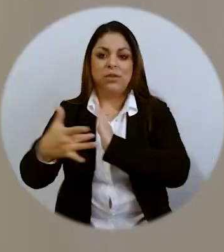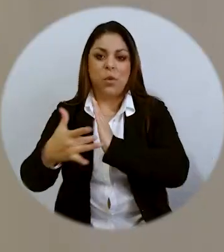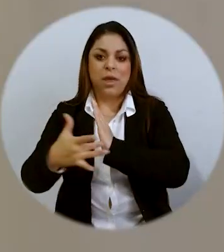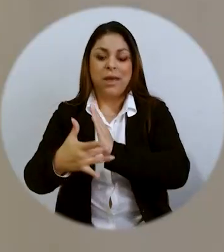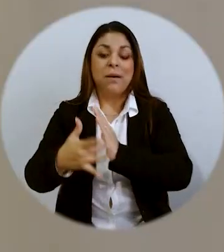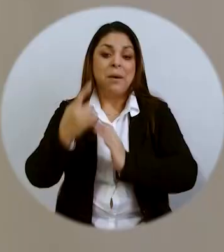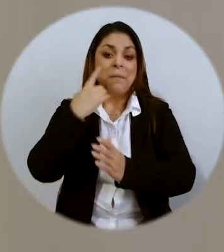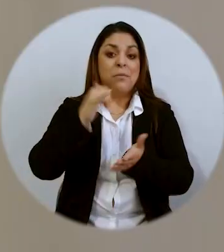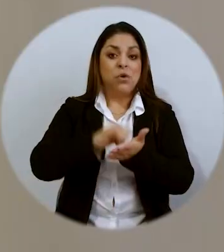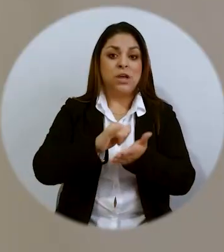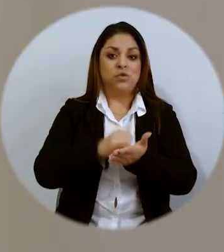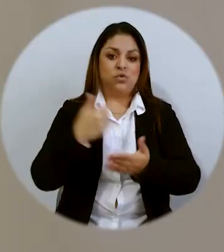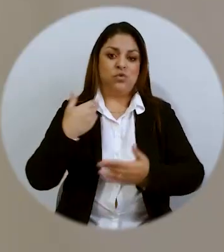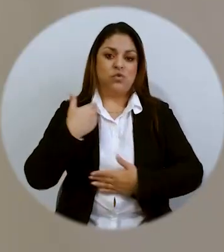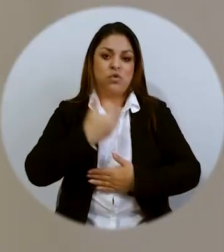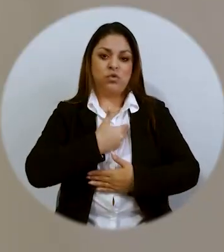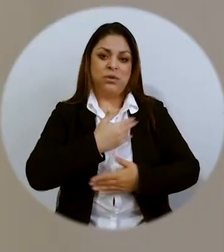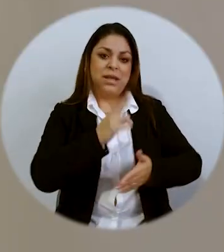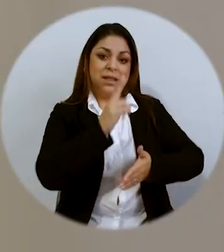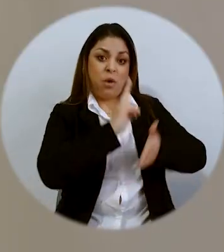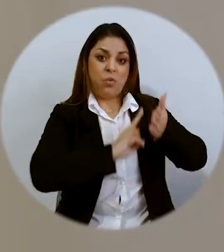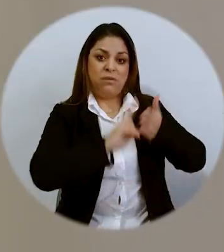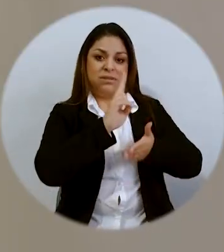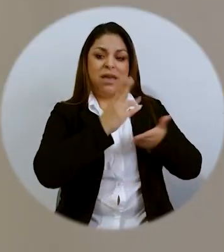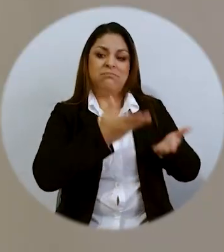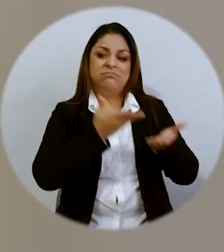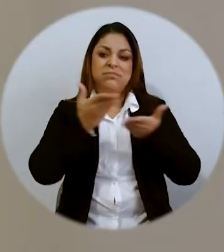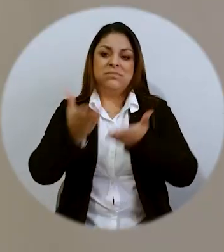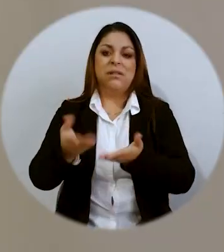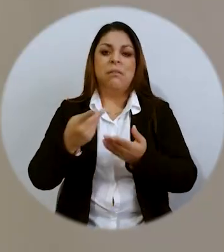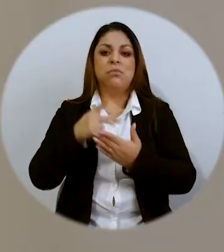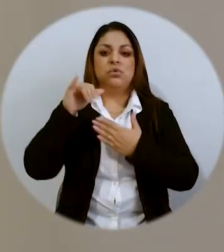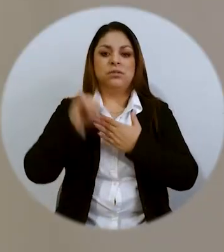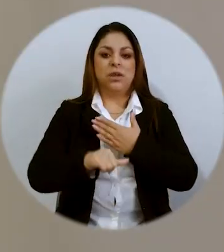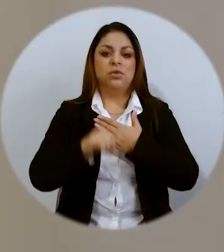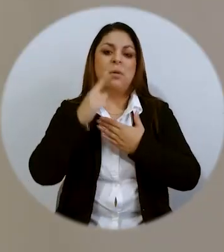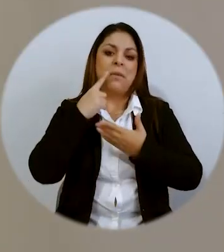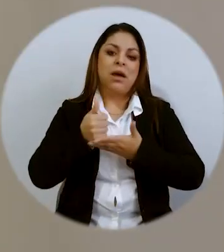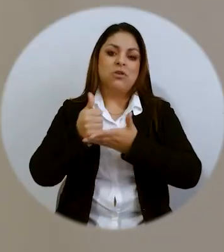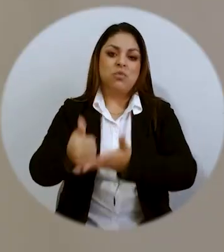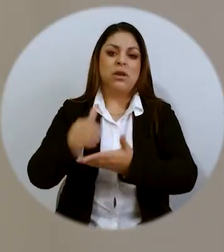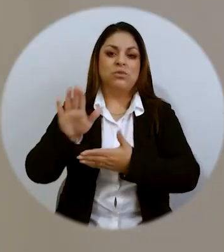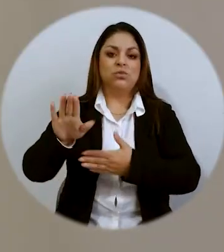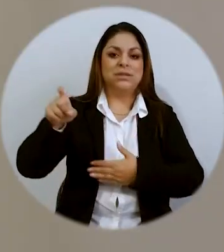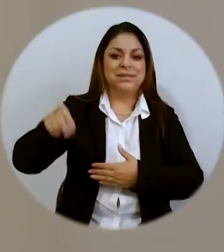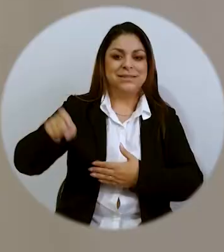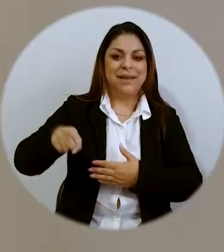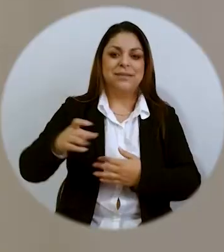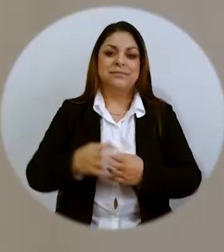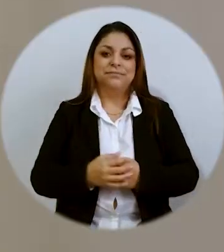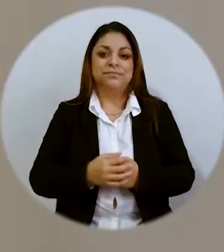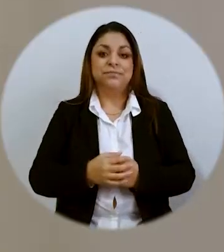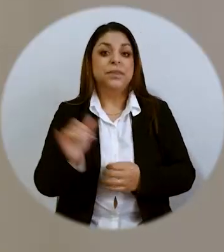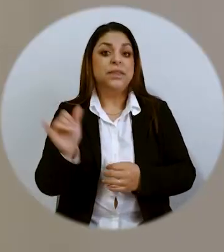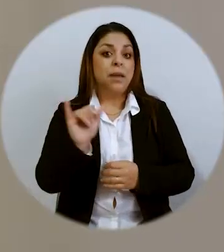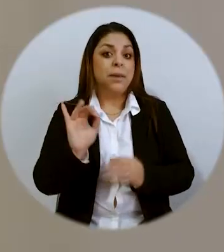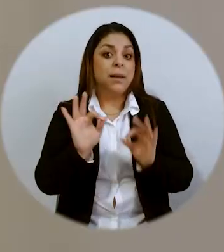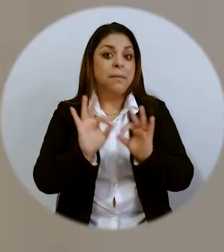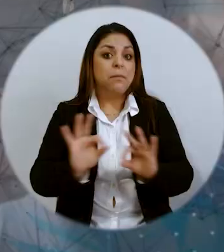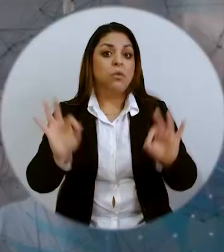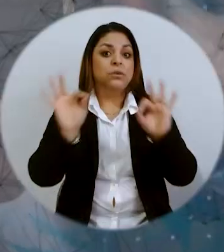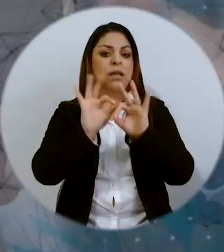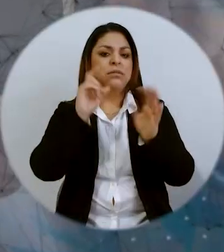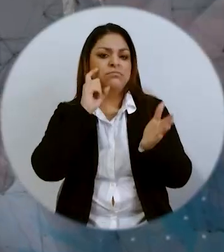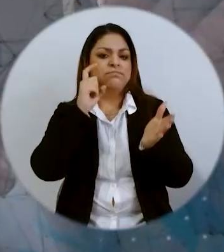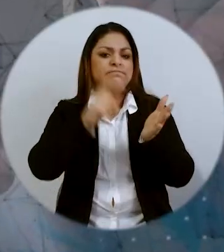donde nosotros, con la vocación del servicio que nos ha dado la universidad, es que hemos creado este proyecto para responder a estas necesidades. También es